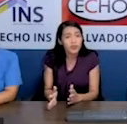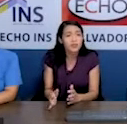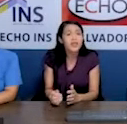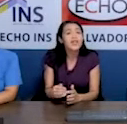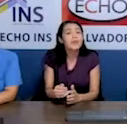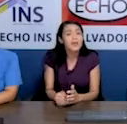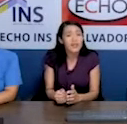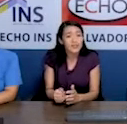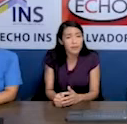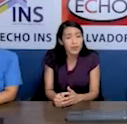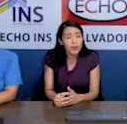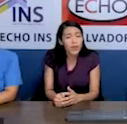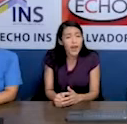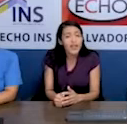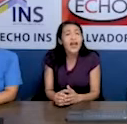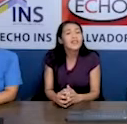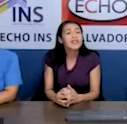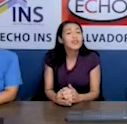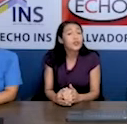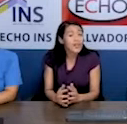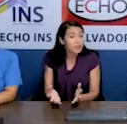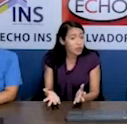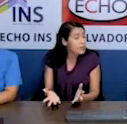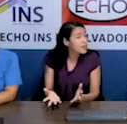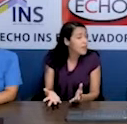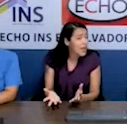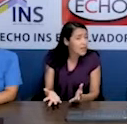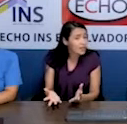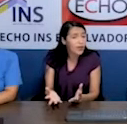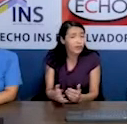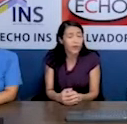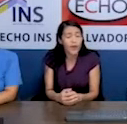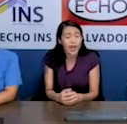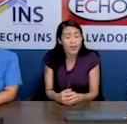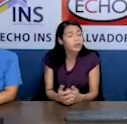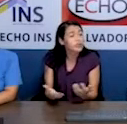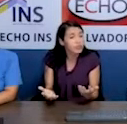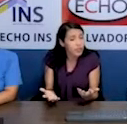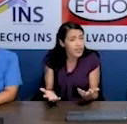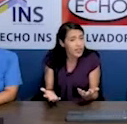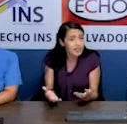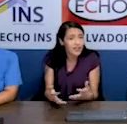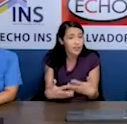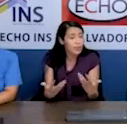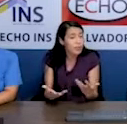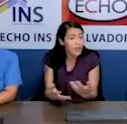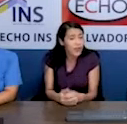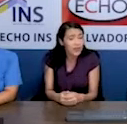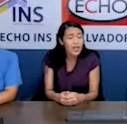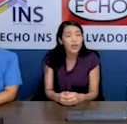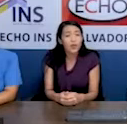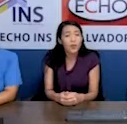y vómitos, hipercalcemia tumoral, alteraciones en sondas vesicales cuando hay obstrucción de esta